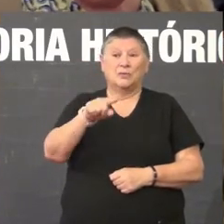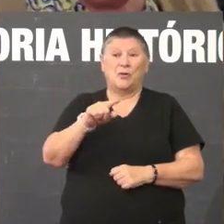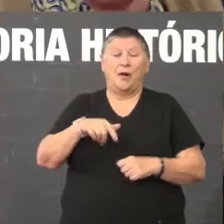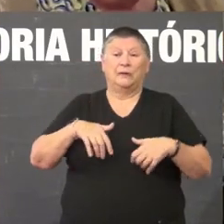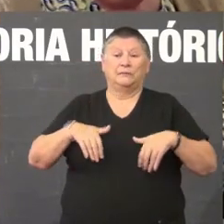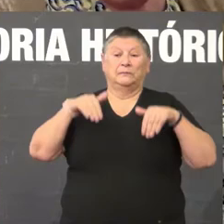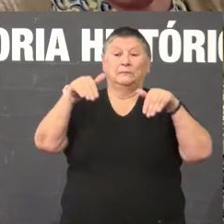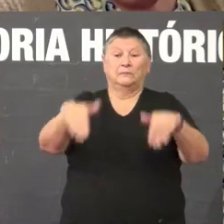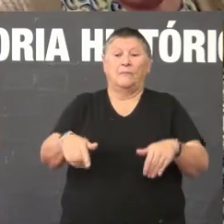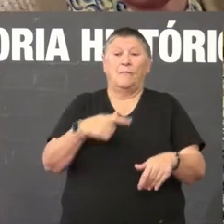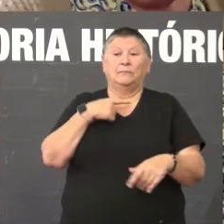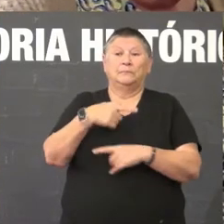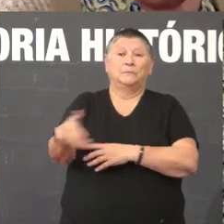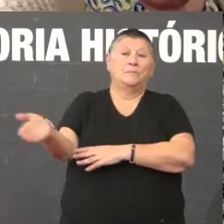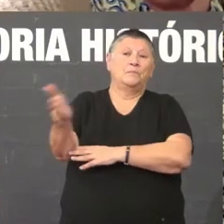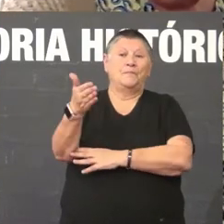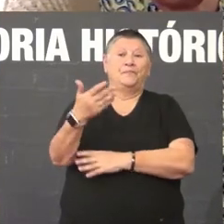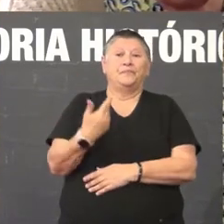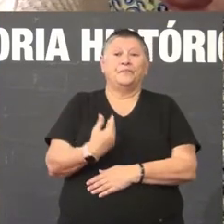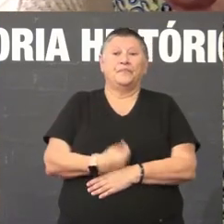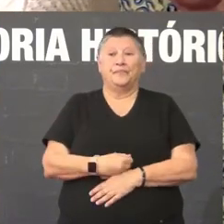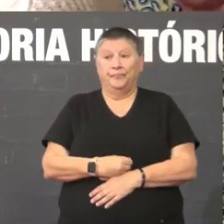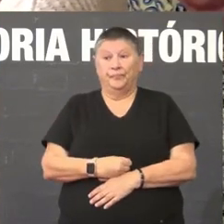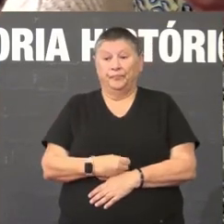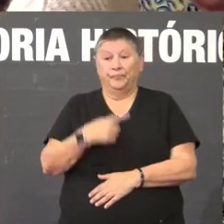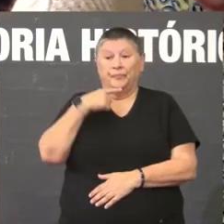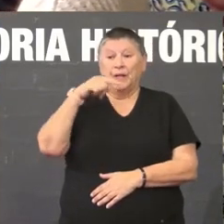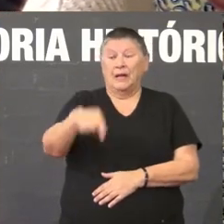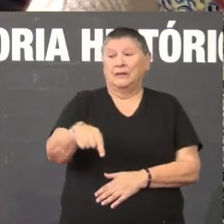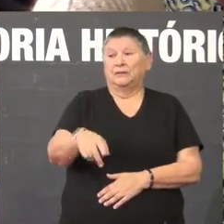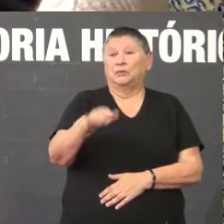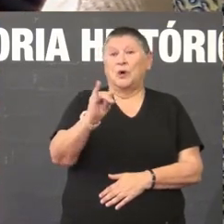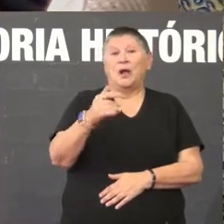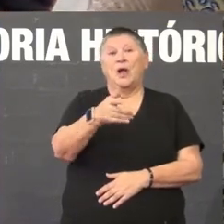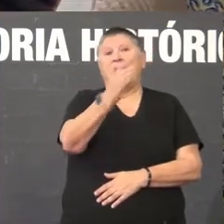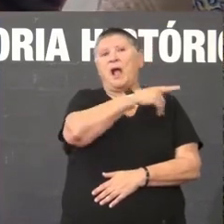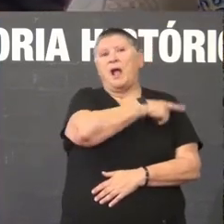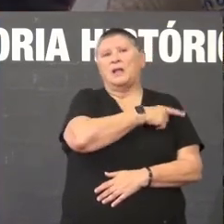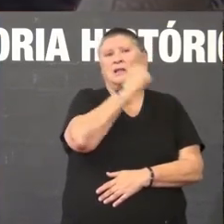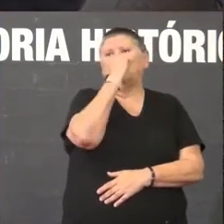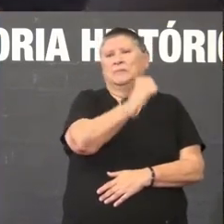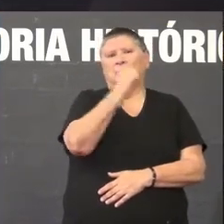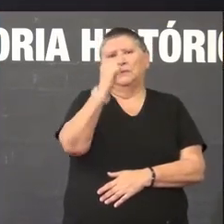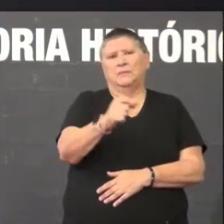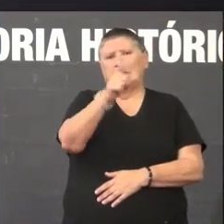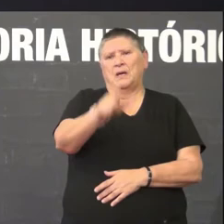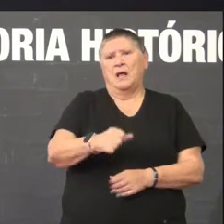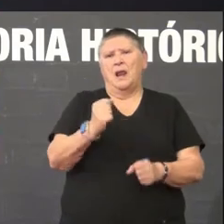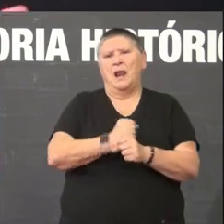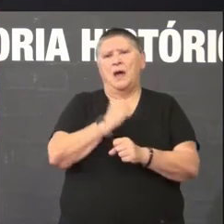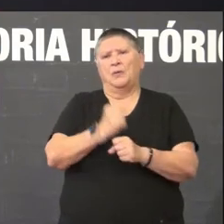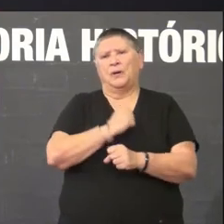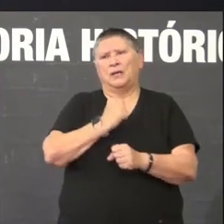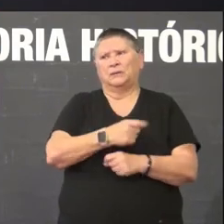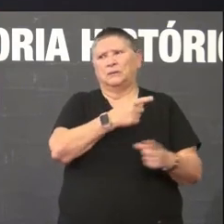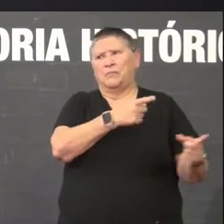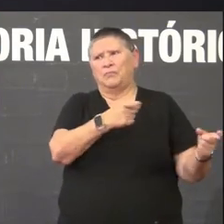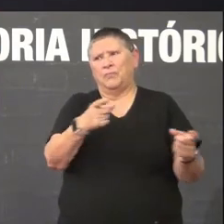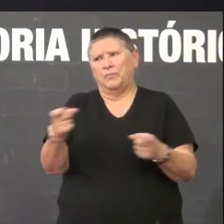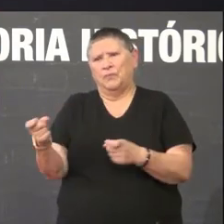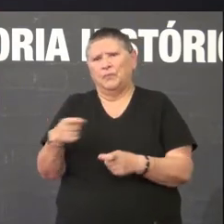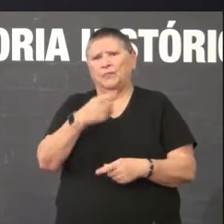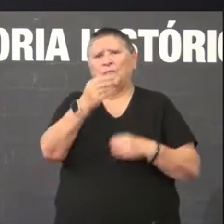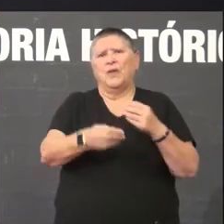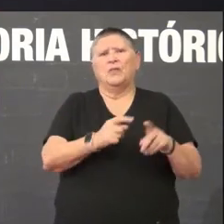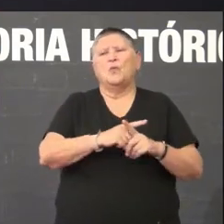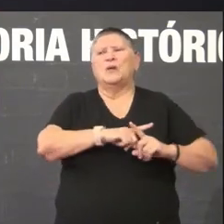allí y dijo, esto es lo que hay. Lo que hay después de los asesinatos de los laboralistas de Atocha. Ellos hicieron uno de los grandes